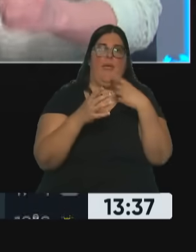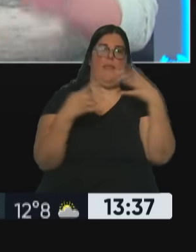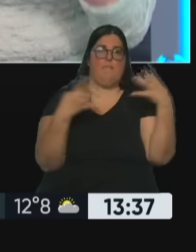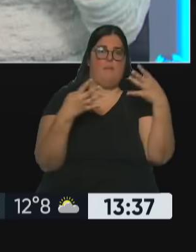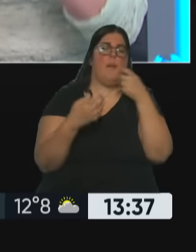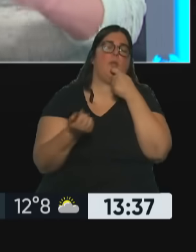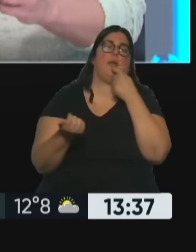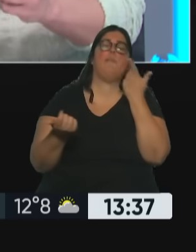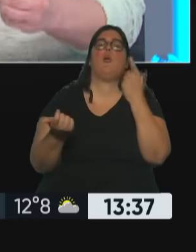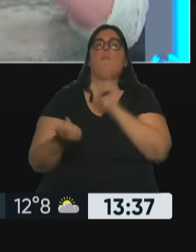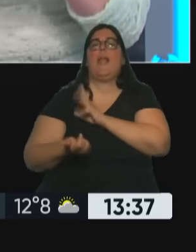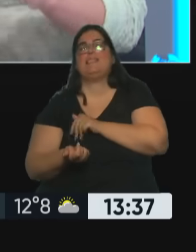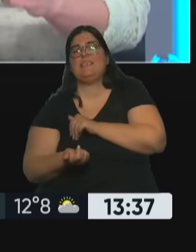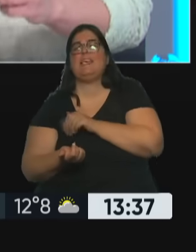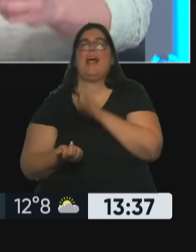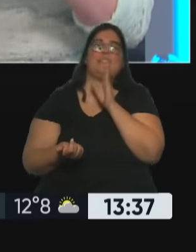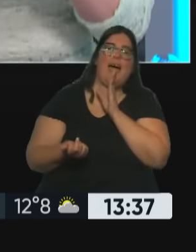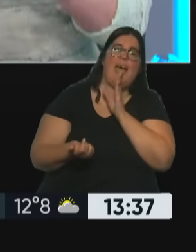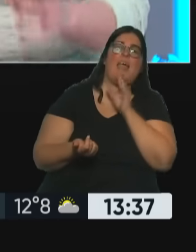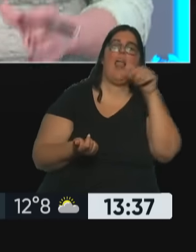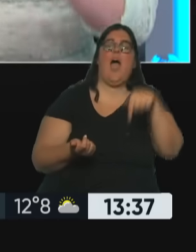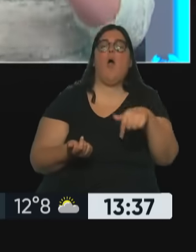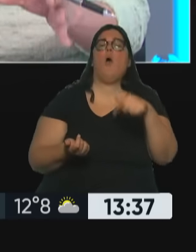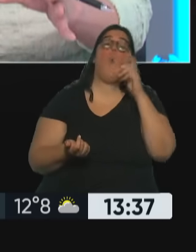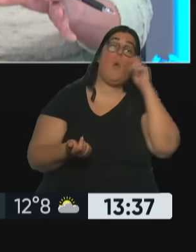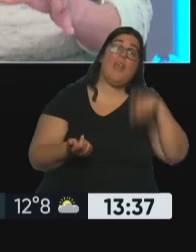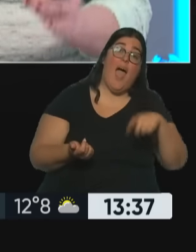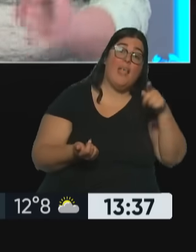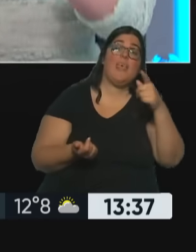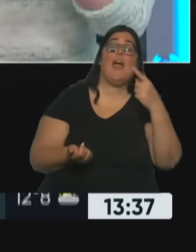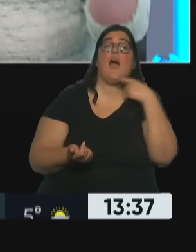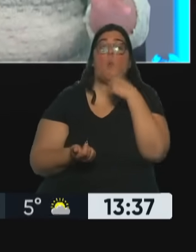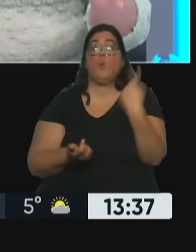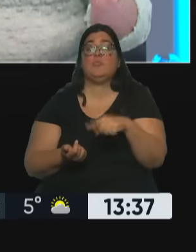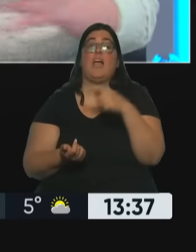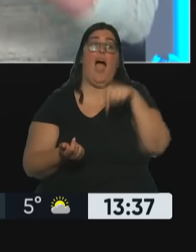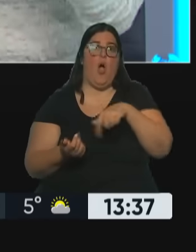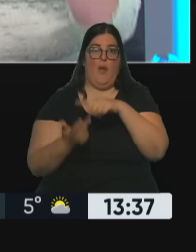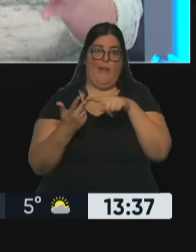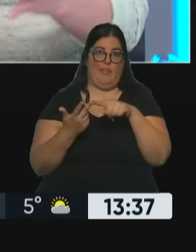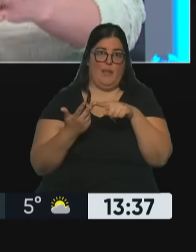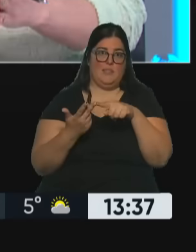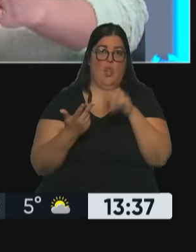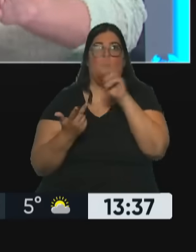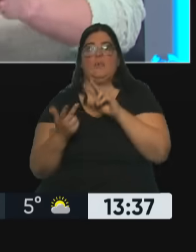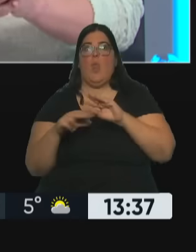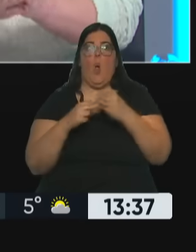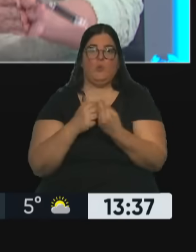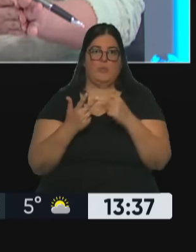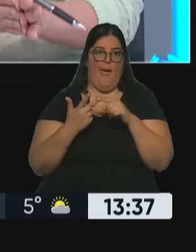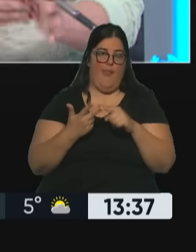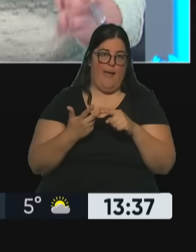Israel-Palestina, Ucrania y ahora esto, un conflicto no resuelto en su momento, que tiene mucho tiempo